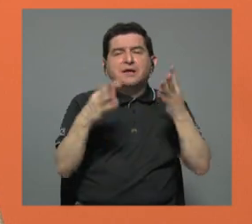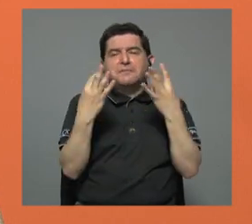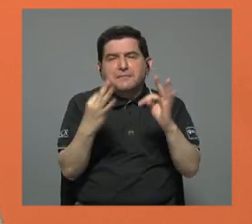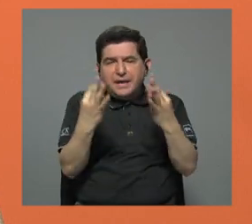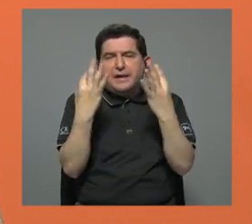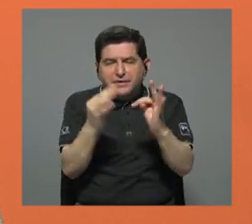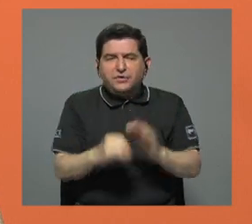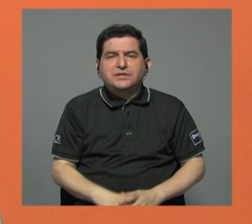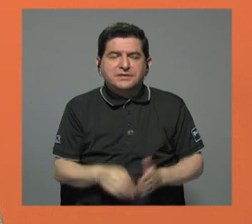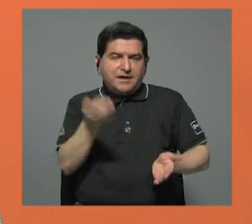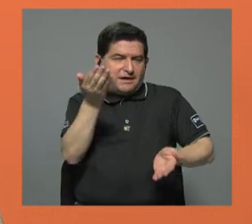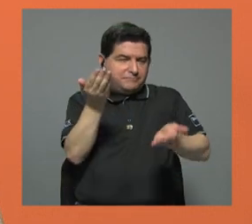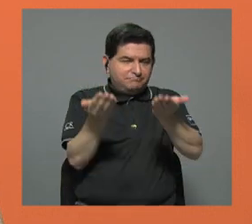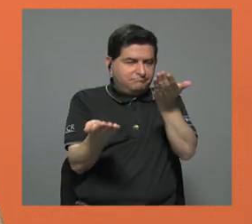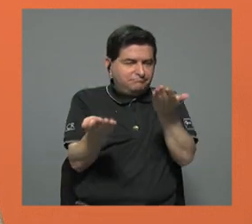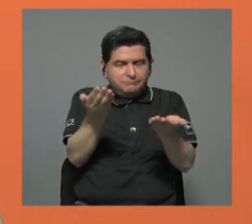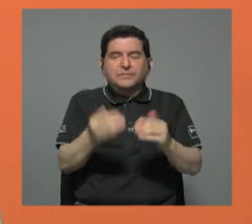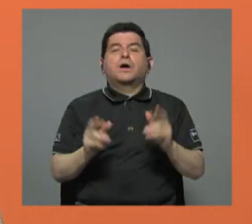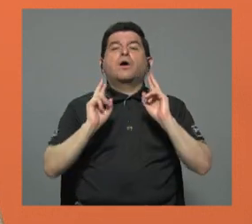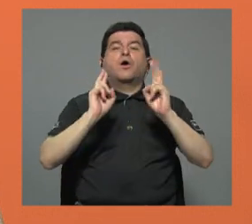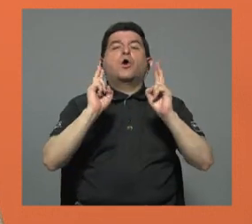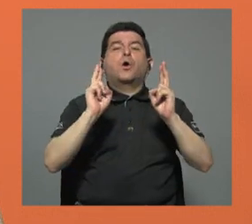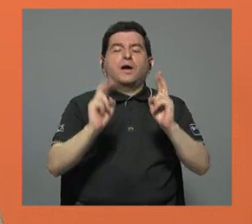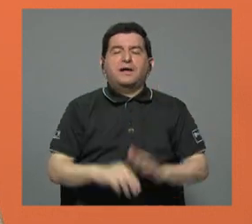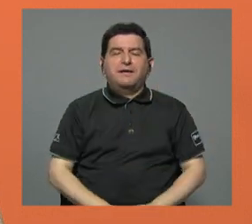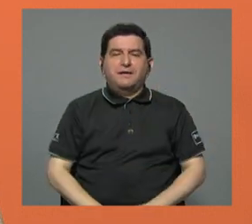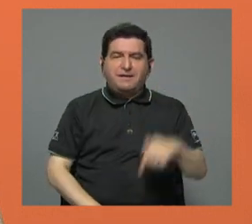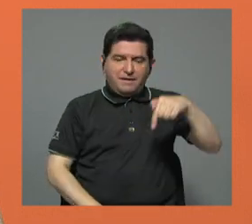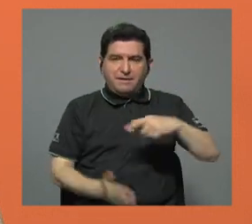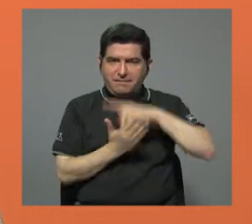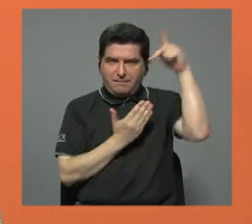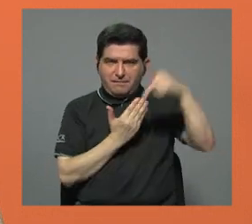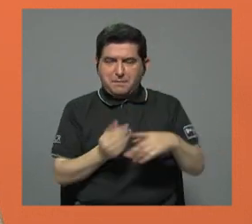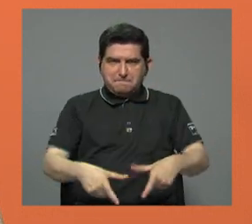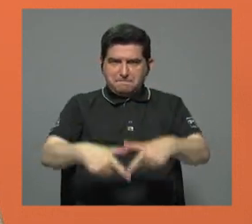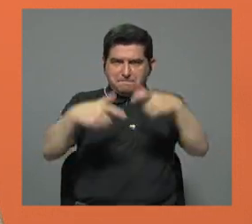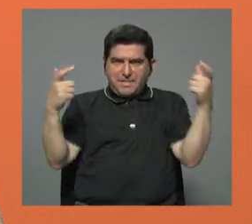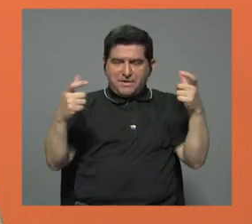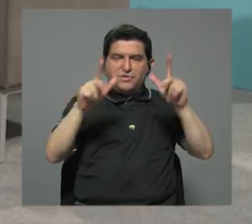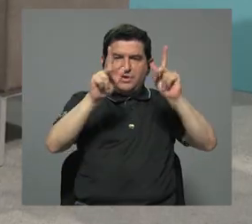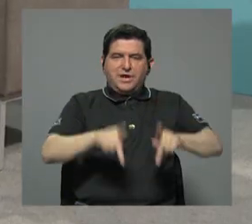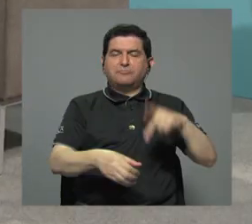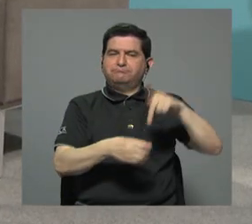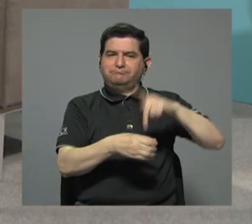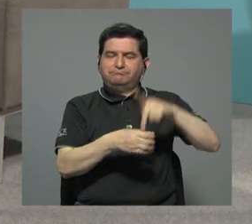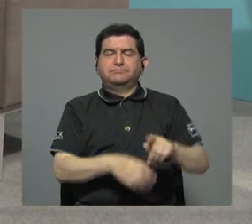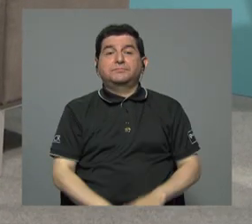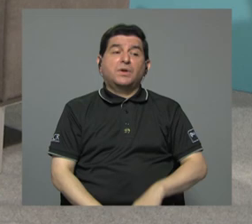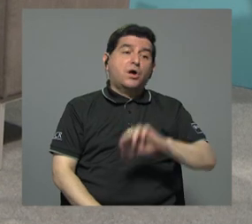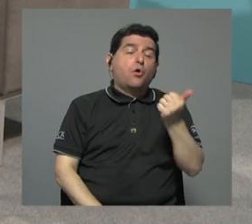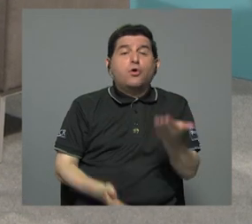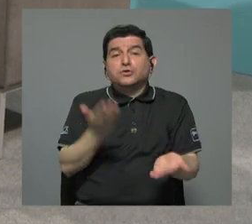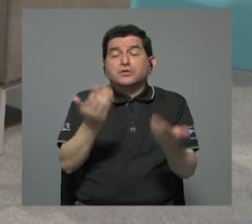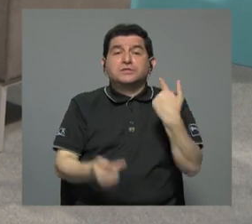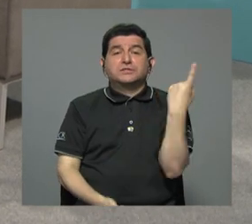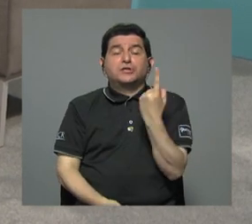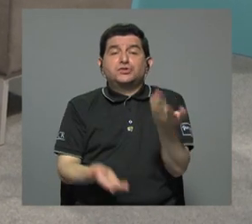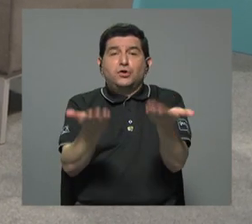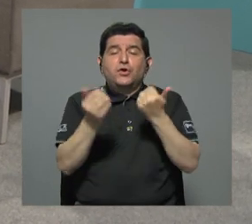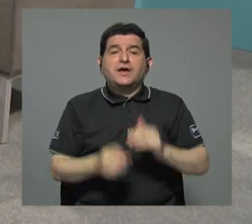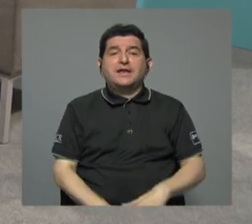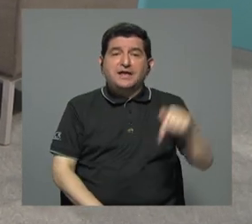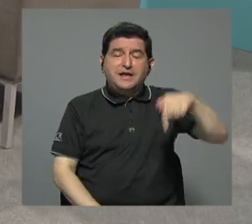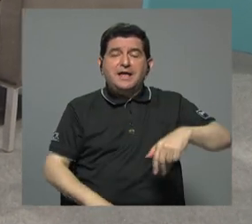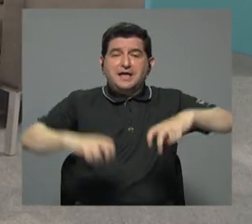final un balance y ojalá podamos contar en este espacio de verdad con la mayor cantidad de voces bueno y otras porque quieren solo es sentarse en